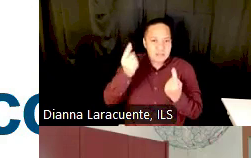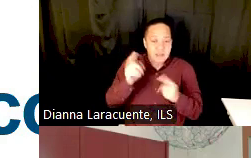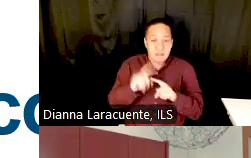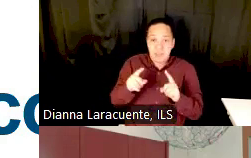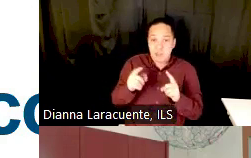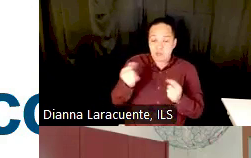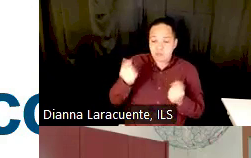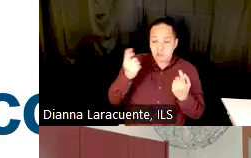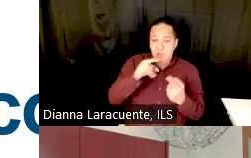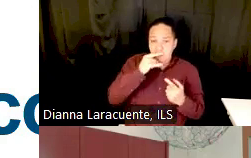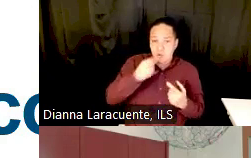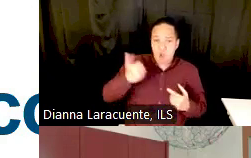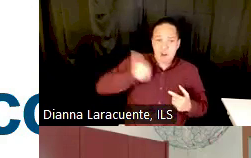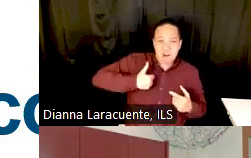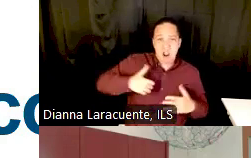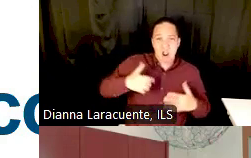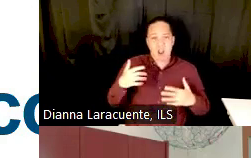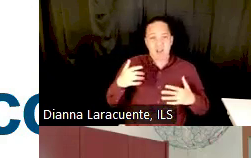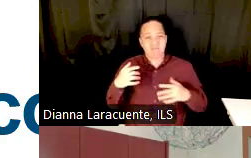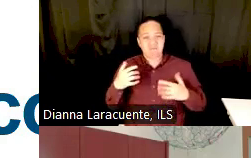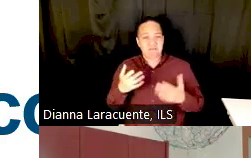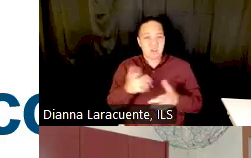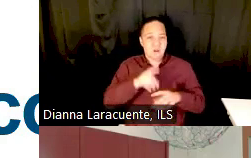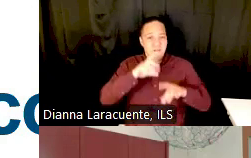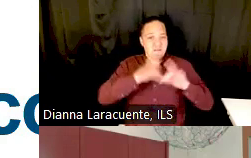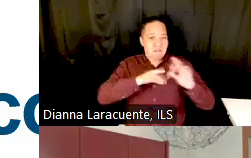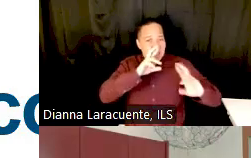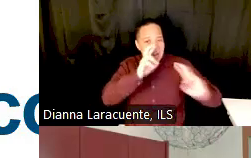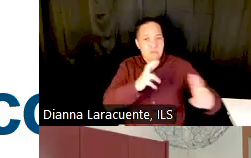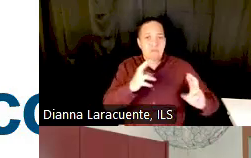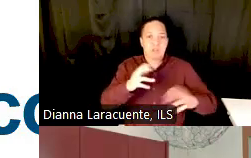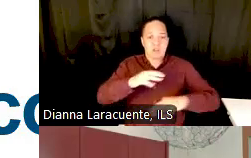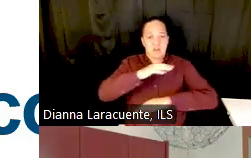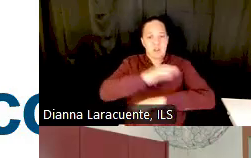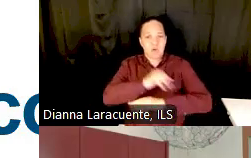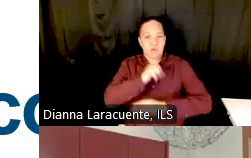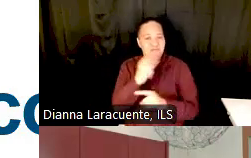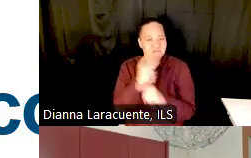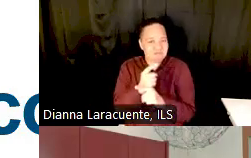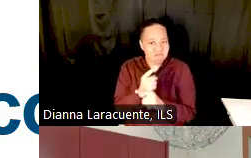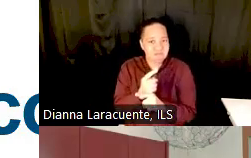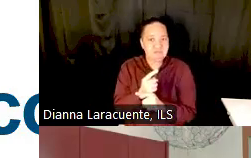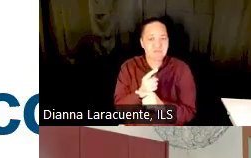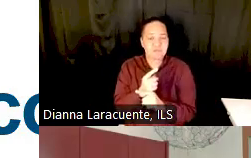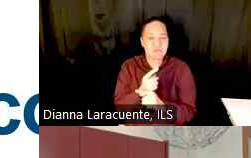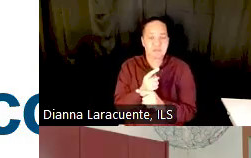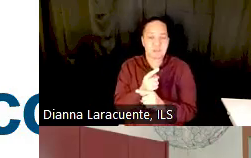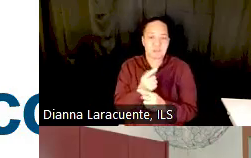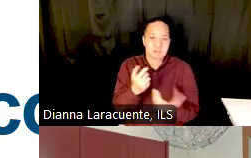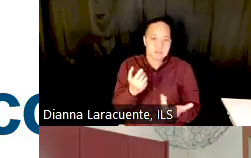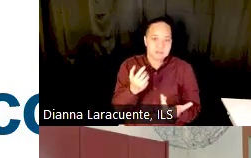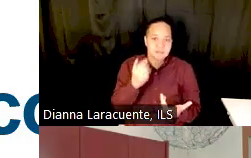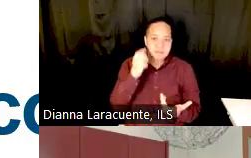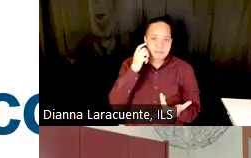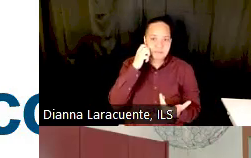que es agresivo, violento, o que nos falta el respeto, o que su conducta es inadecuada, pues